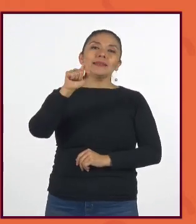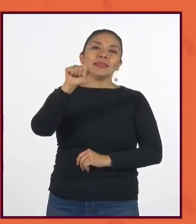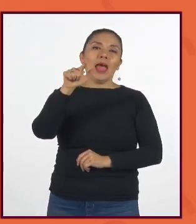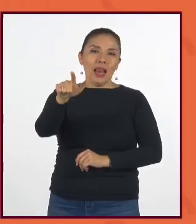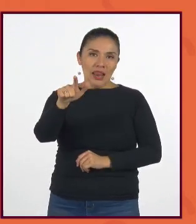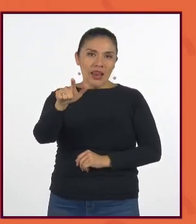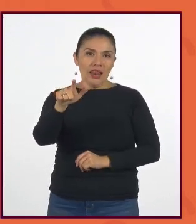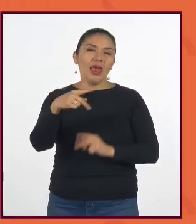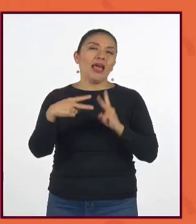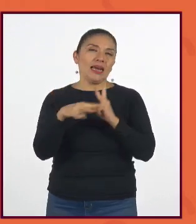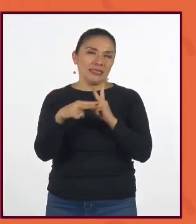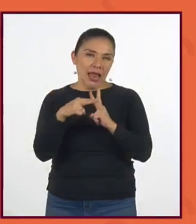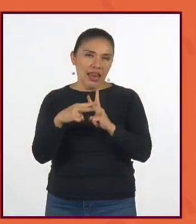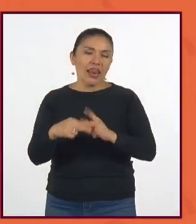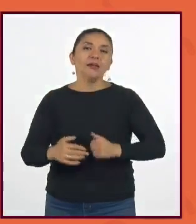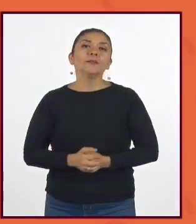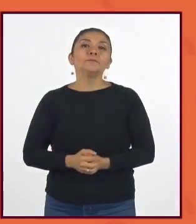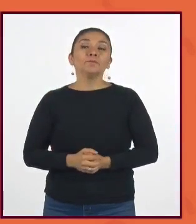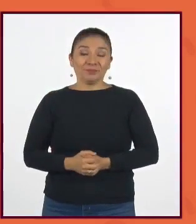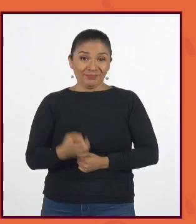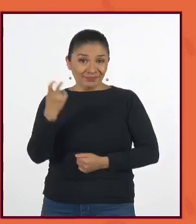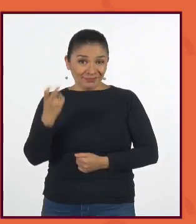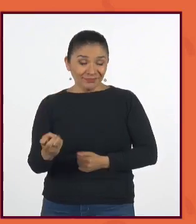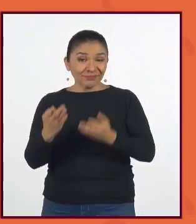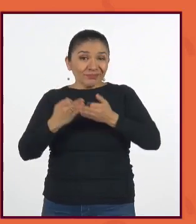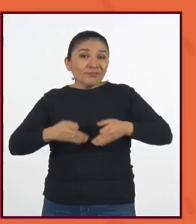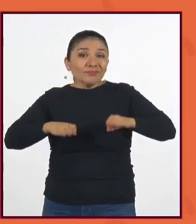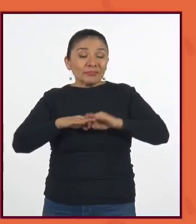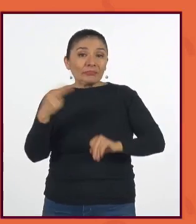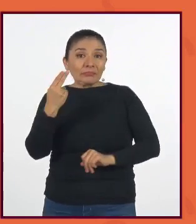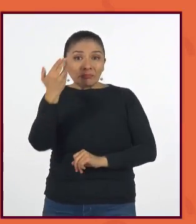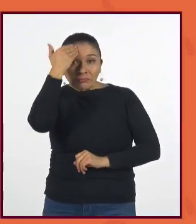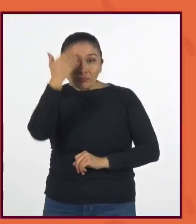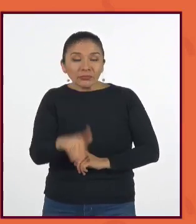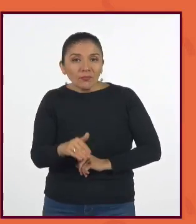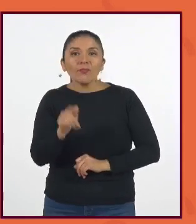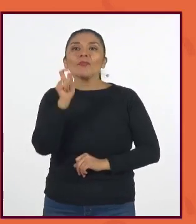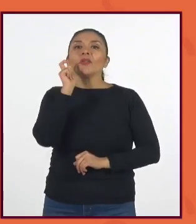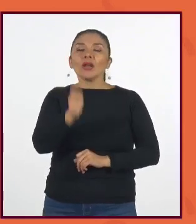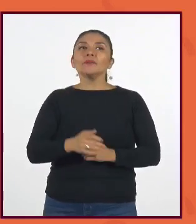Algo importante sobre las metanfetaminas es